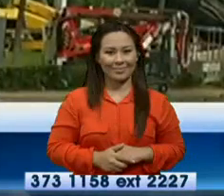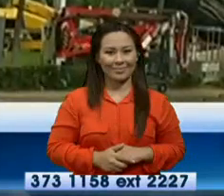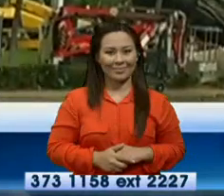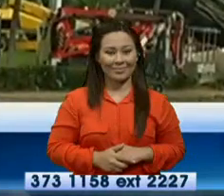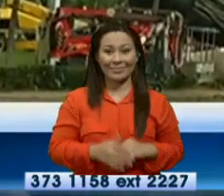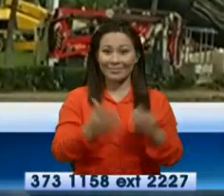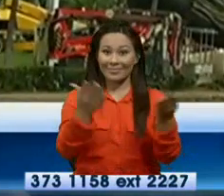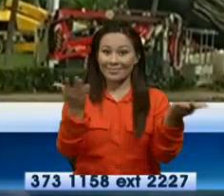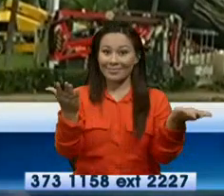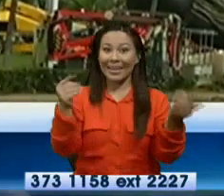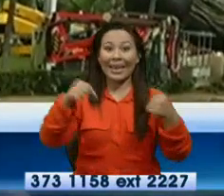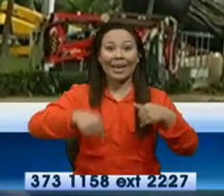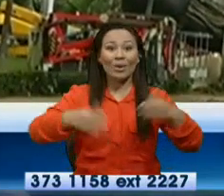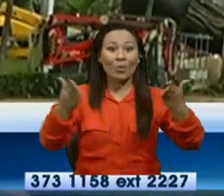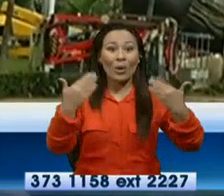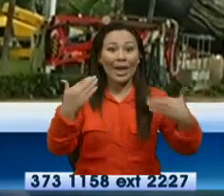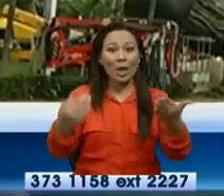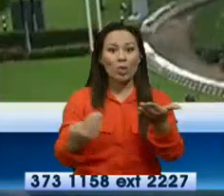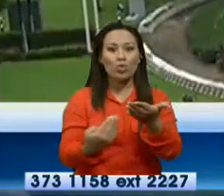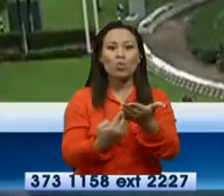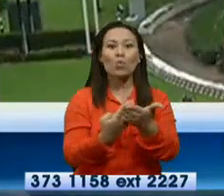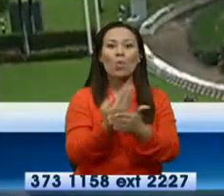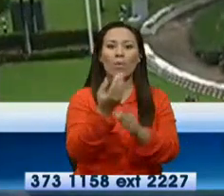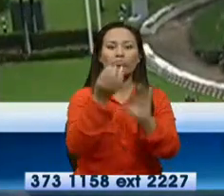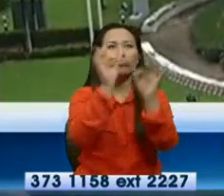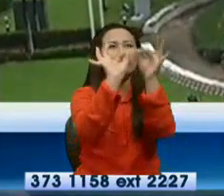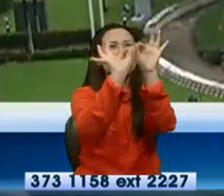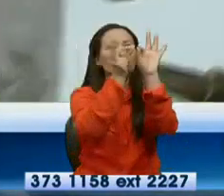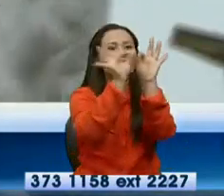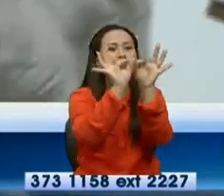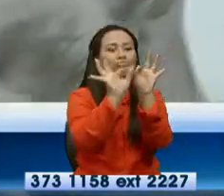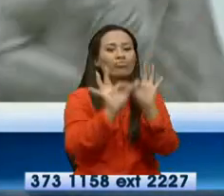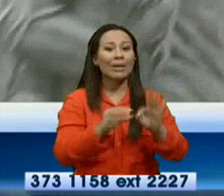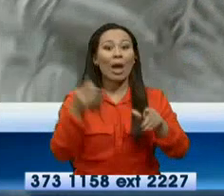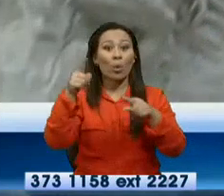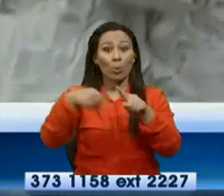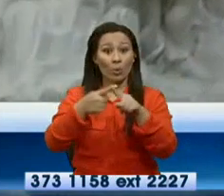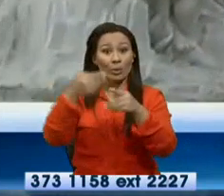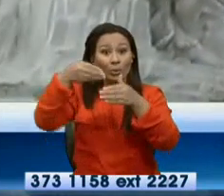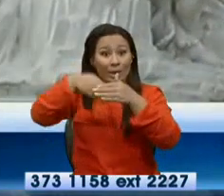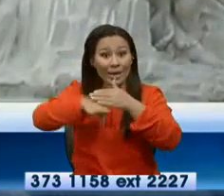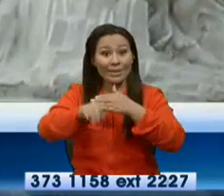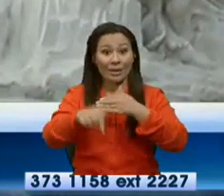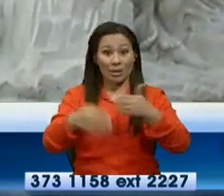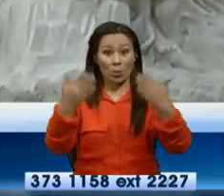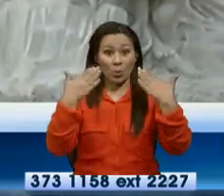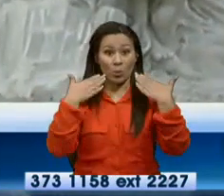La Perla cuenta con un nuevo monumento que literalmente está en la entrada de la ciudad.